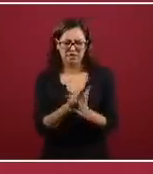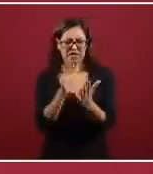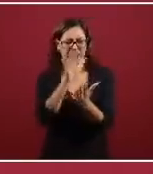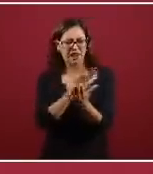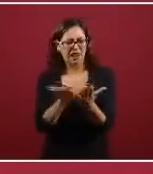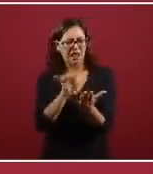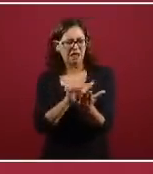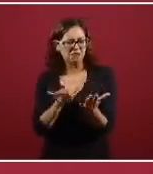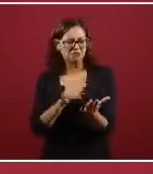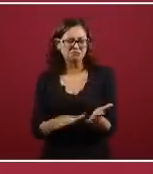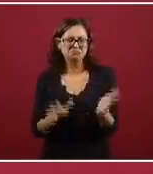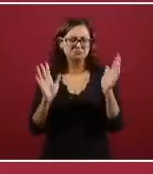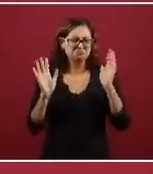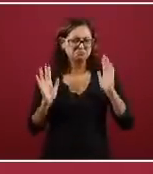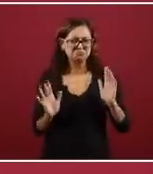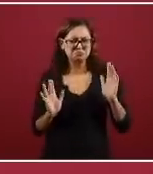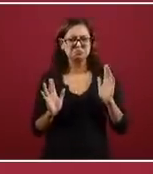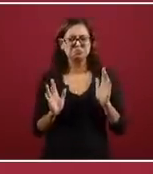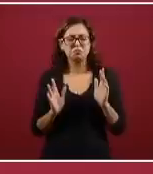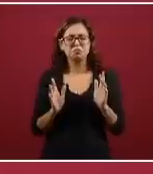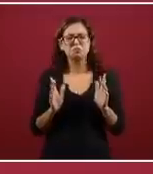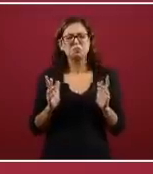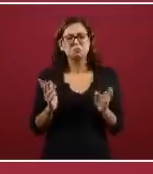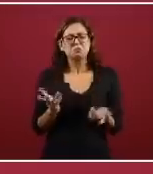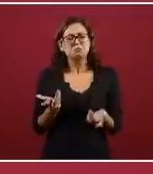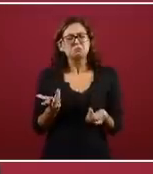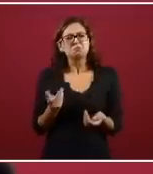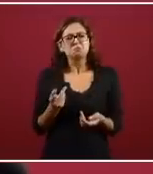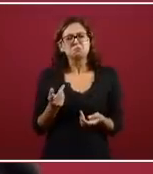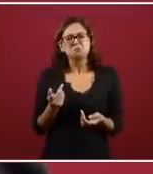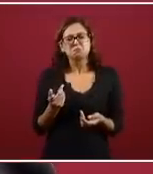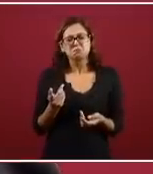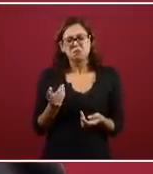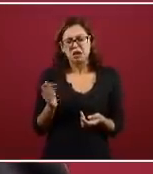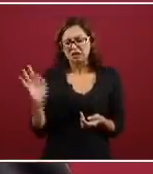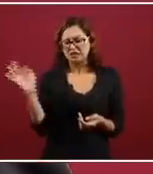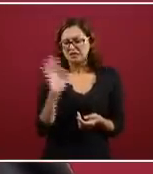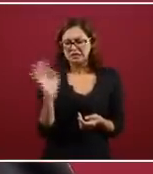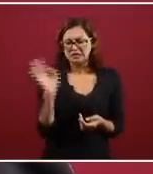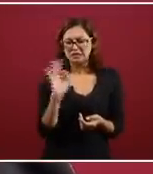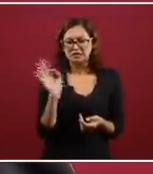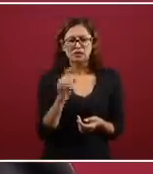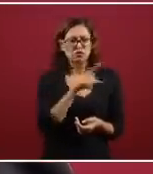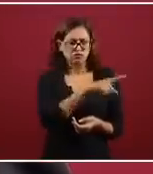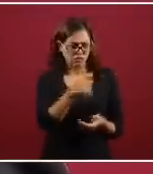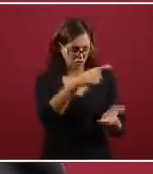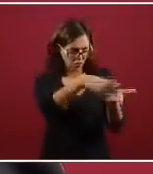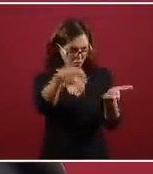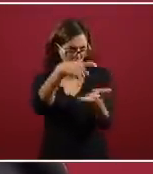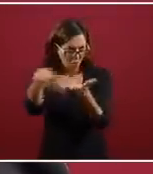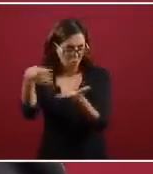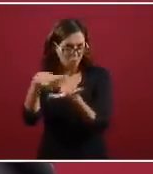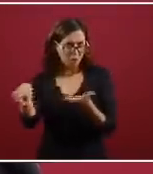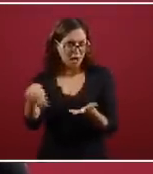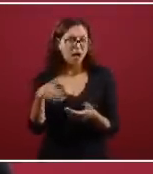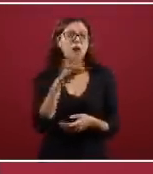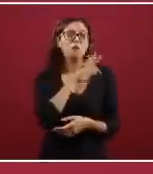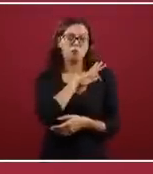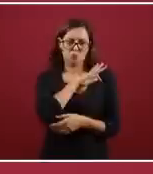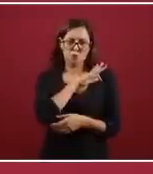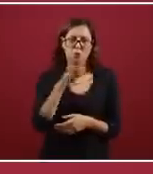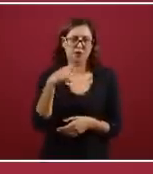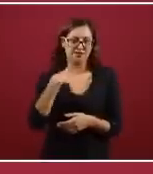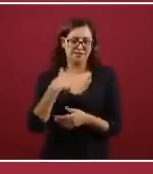y a mí me convendrá mucho, porque a lo mejor me lo hacen un bestseller si lo compran. En Porrúa se llama